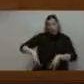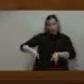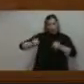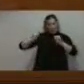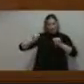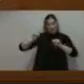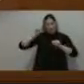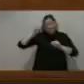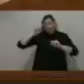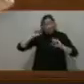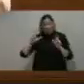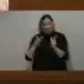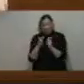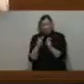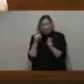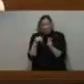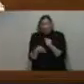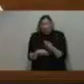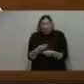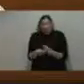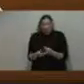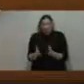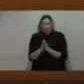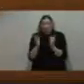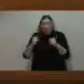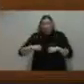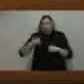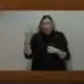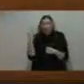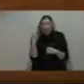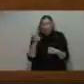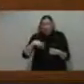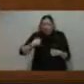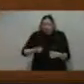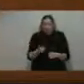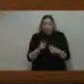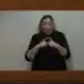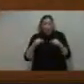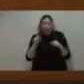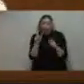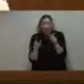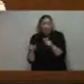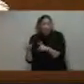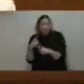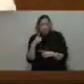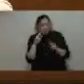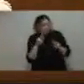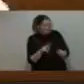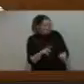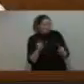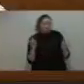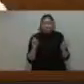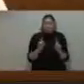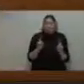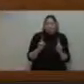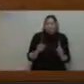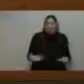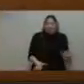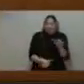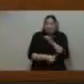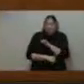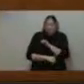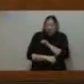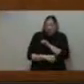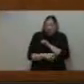qué hacen allí ni qué acuerdan, porque los asturianos no lo vemos y las familias que tienen paro no lo sienten.